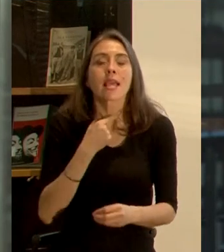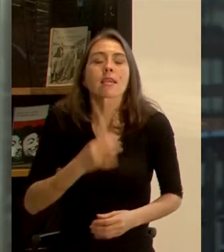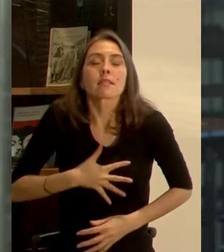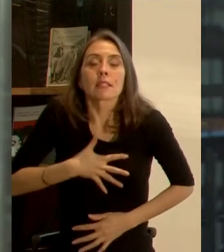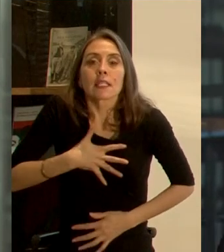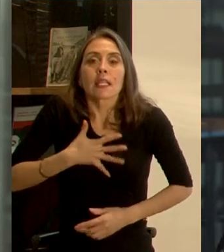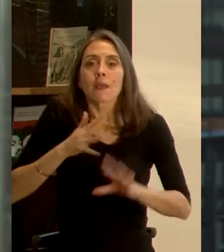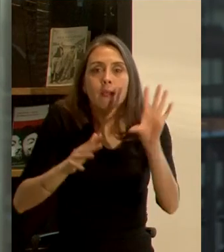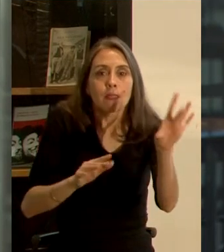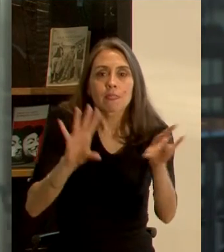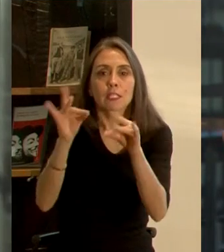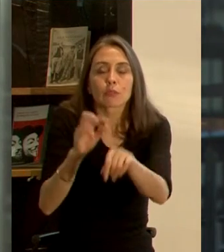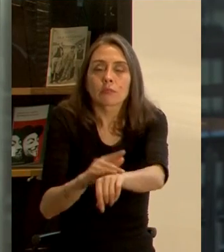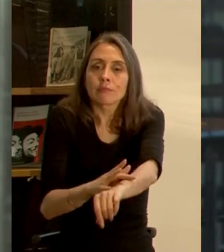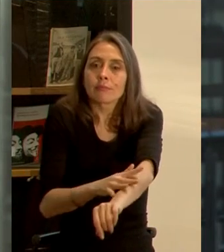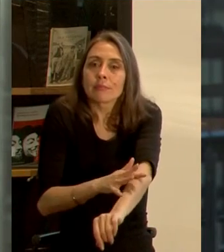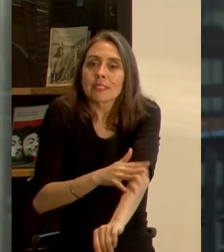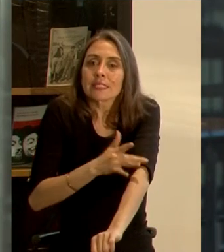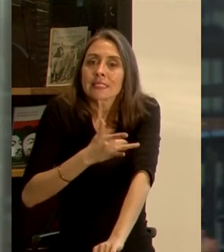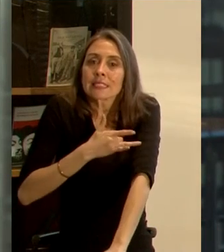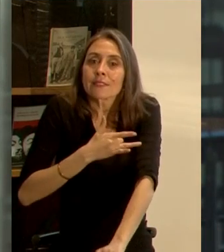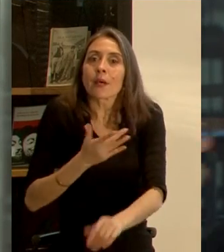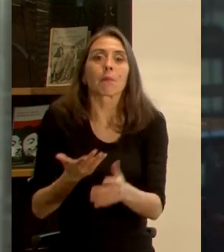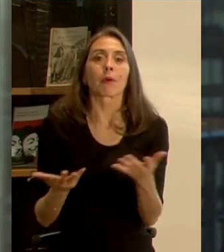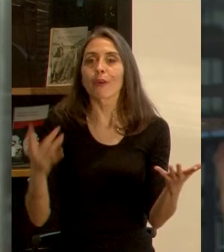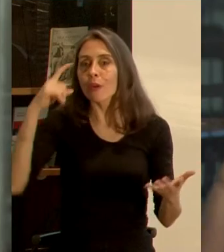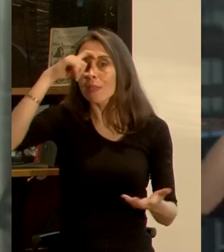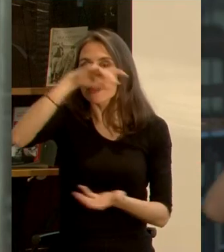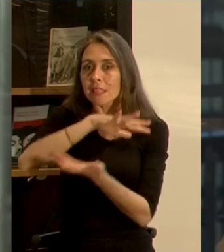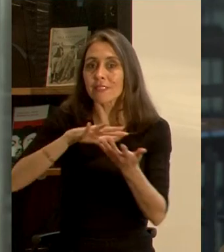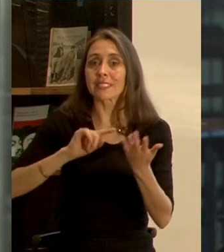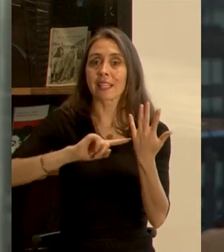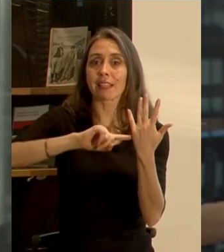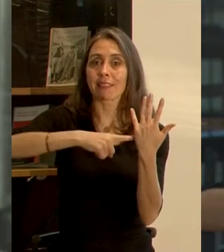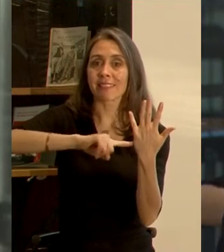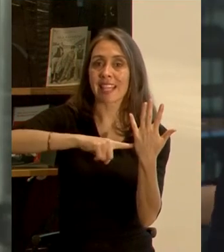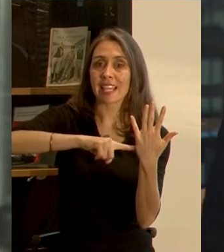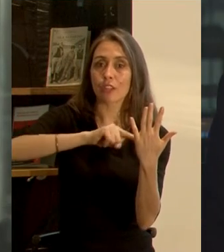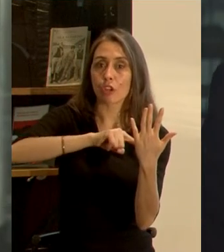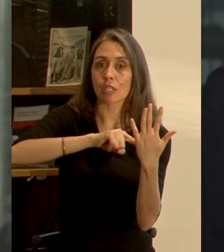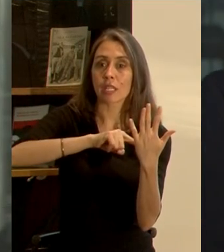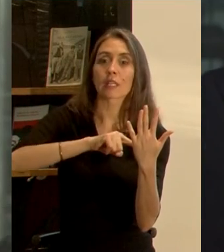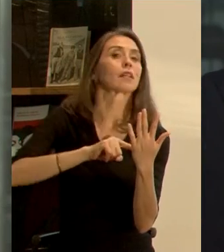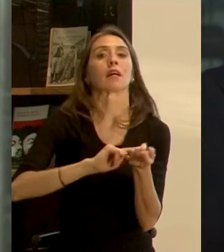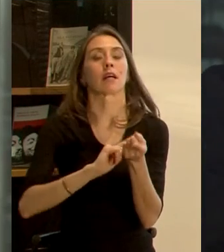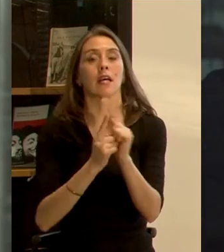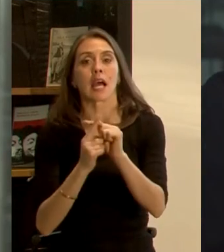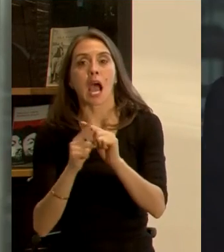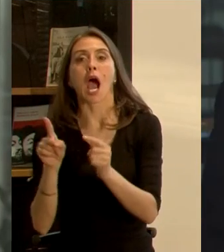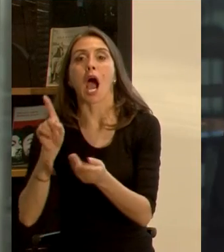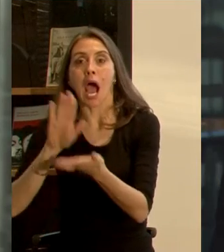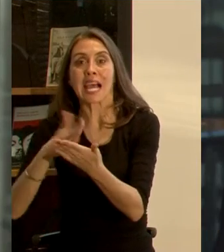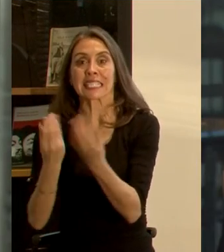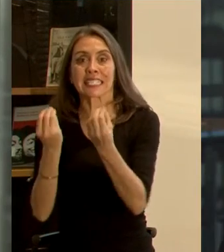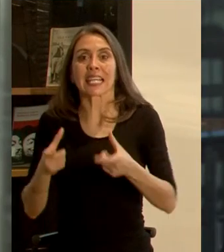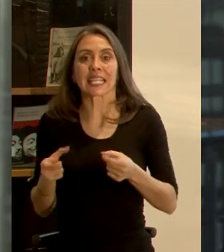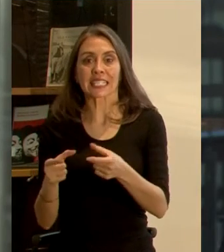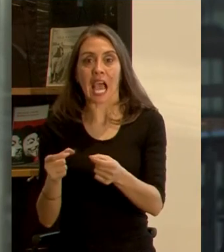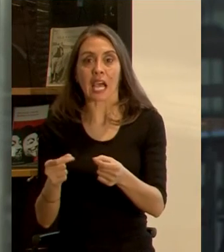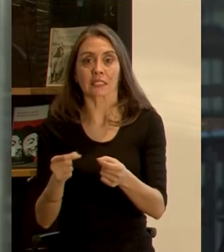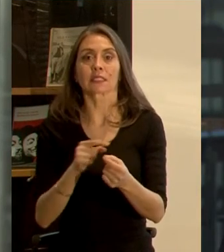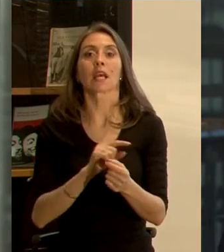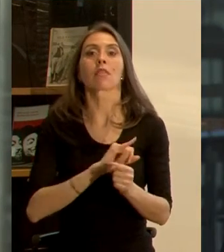por la sensibilidad. Pero esto es muy complejo. La misma tecnología que va a permitir curar el cáncer va a permitir